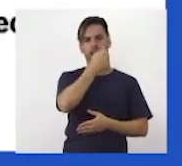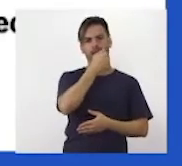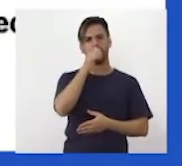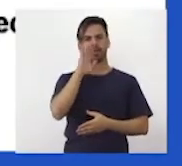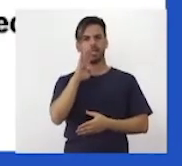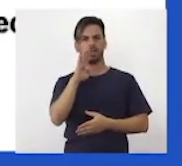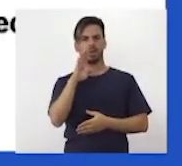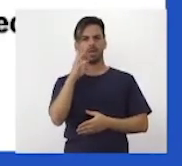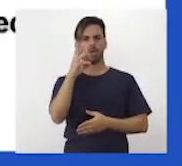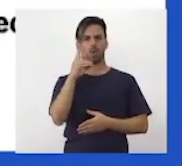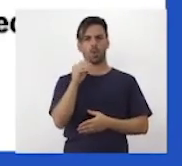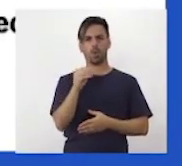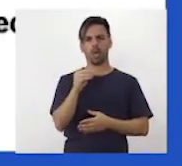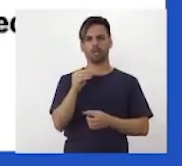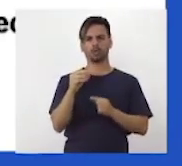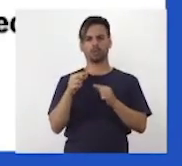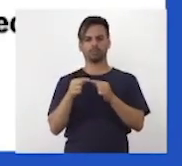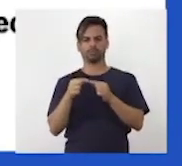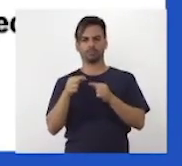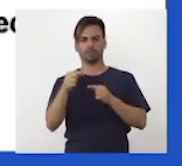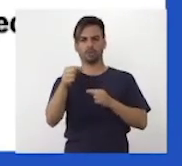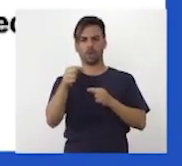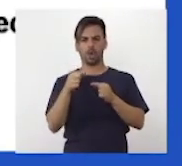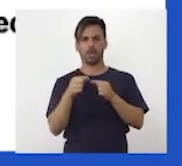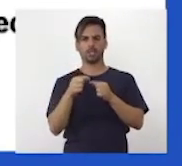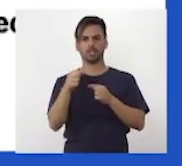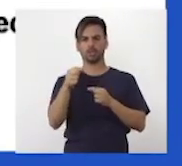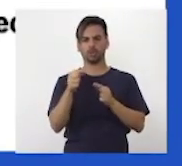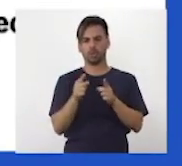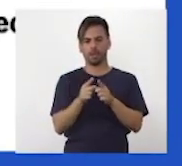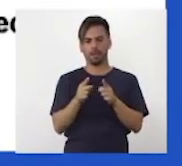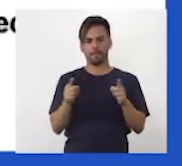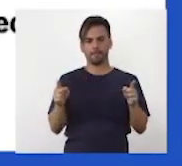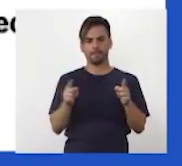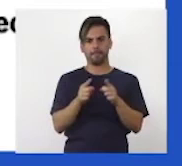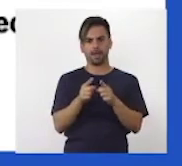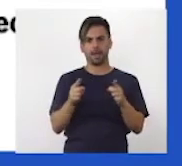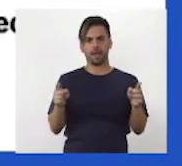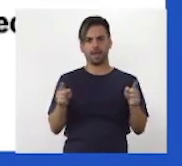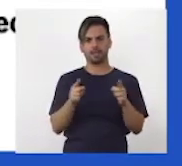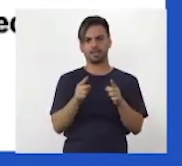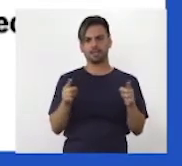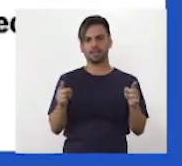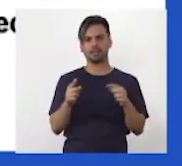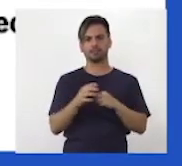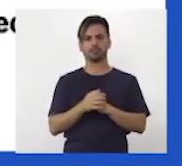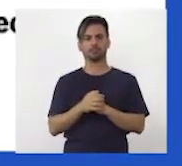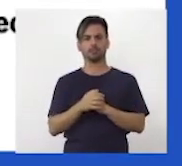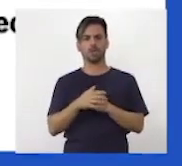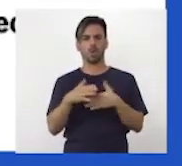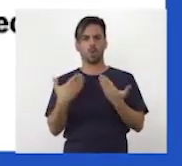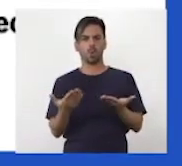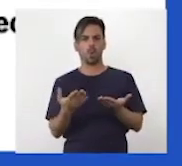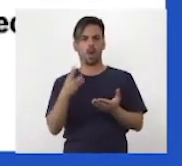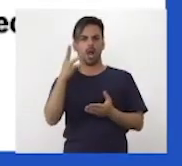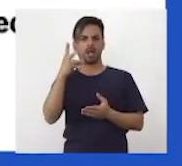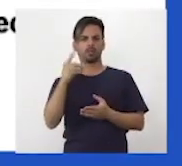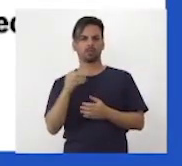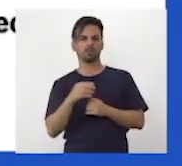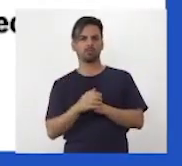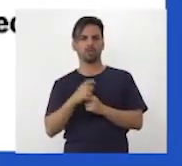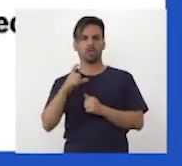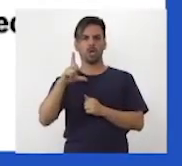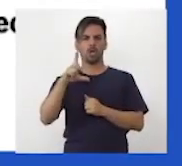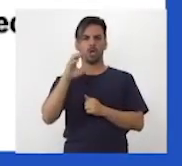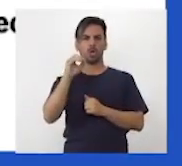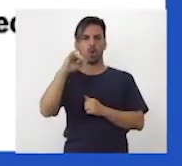un trapecio, ¿cuál será la longitud de la paralela media de este trapecio? ¿Recuerdas cómo calcular la paralela media de